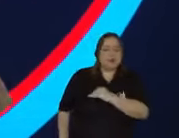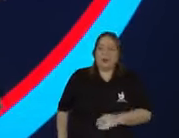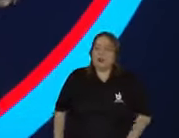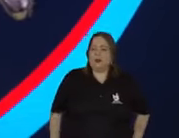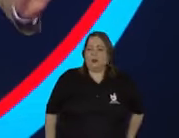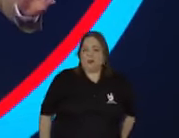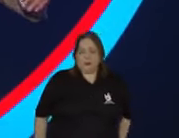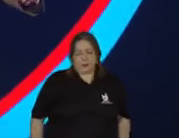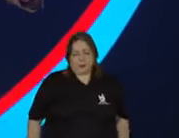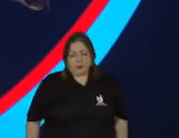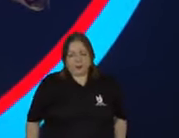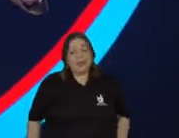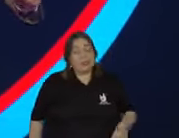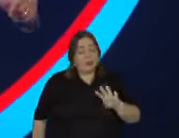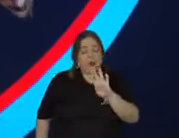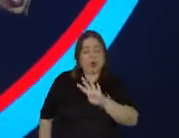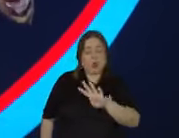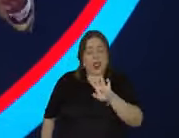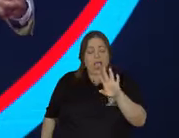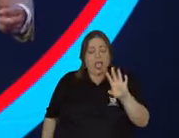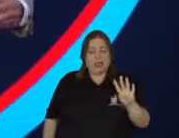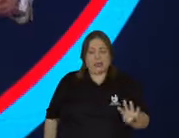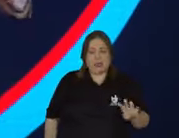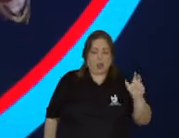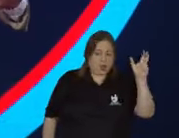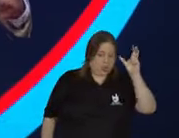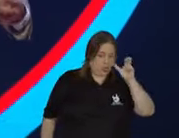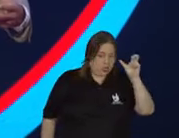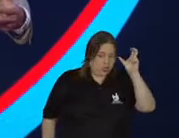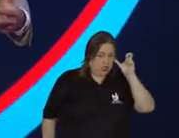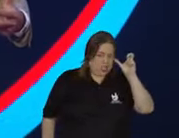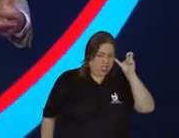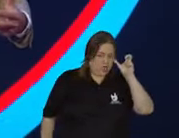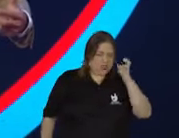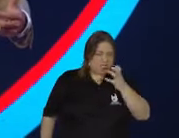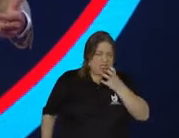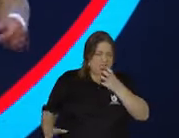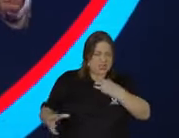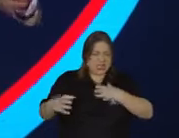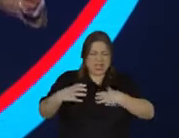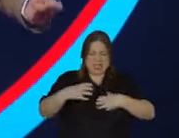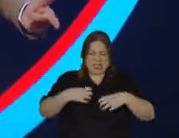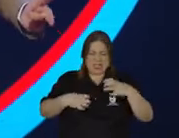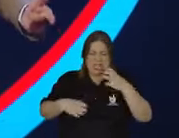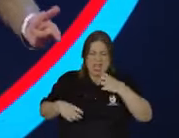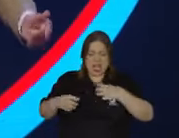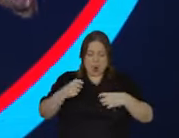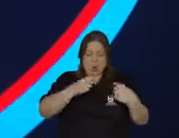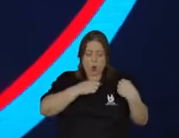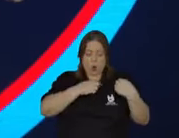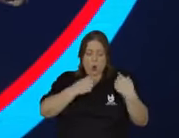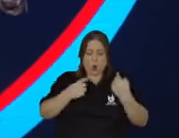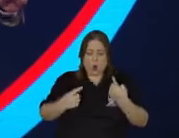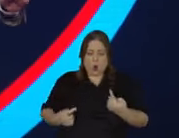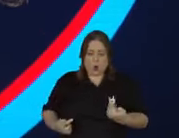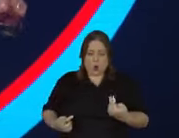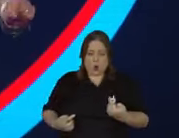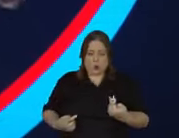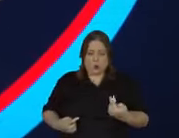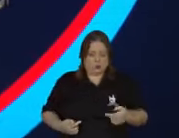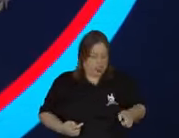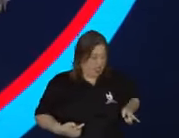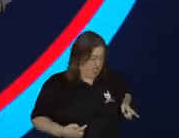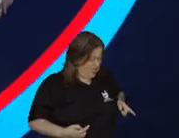Antes dice en el verso 44, el diablo cuyos deseos quieren, desde el principio, perdón, este ha sido